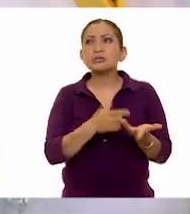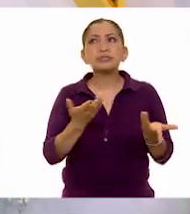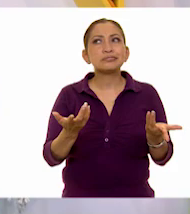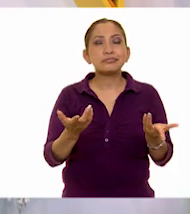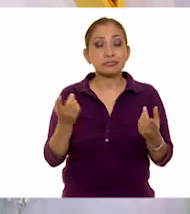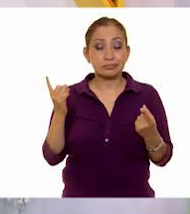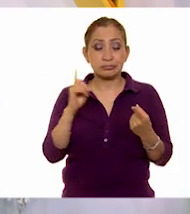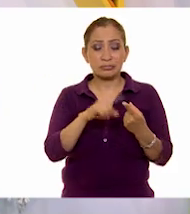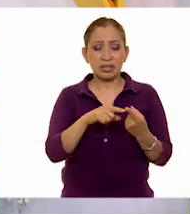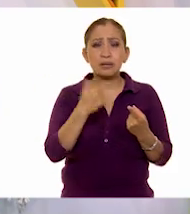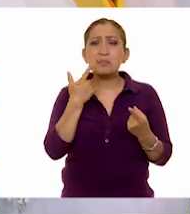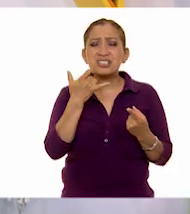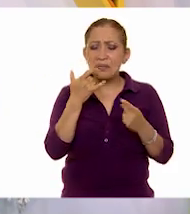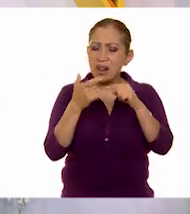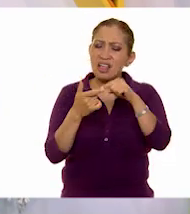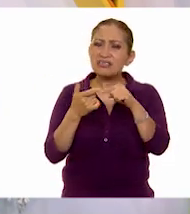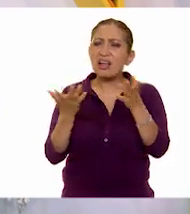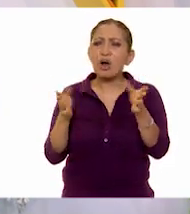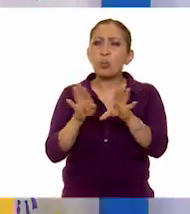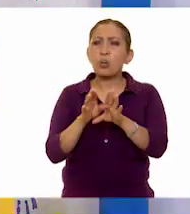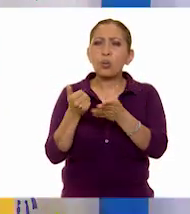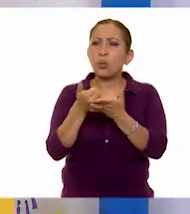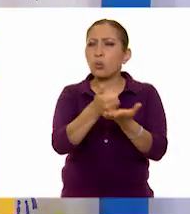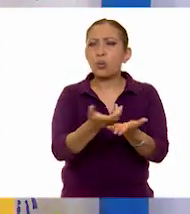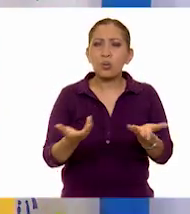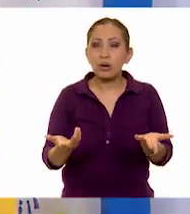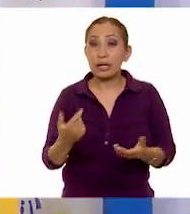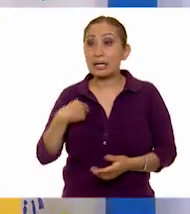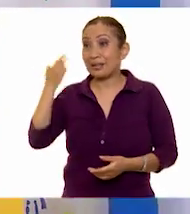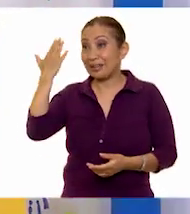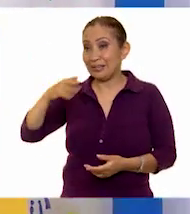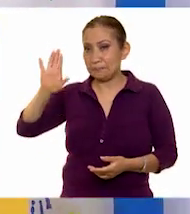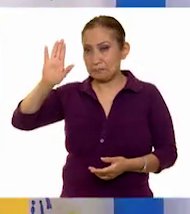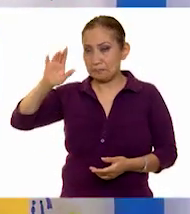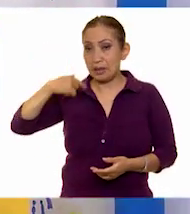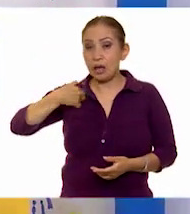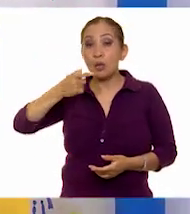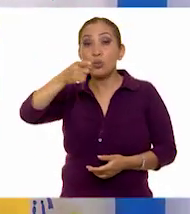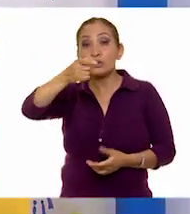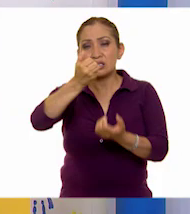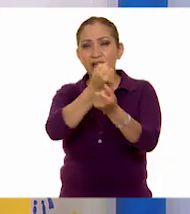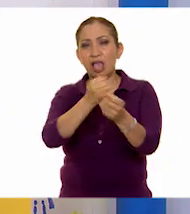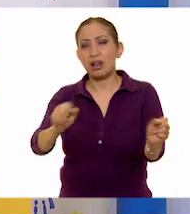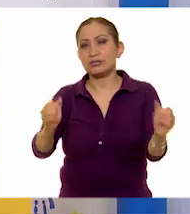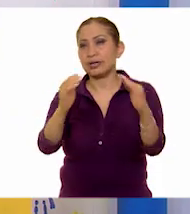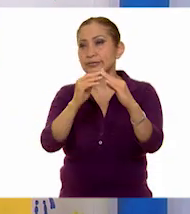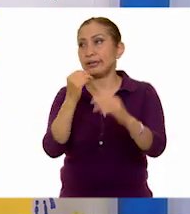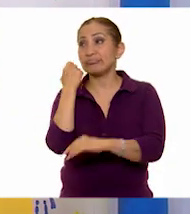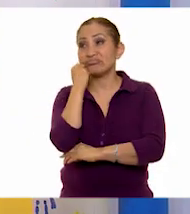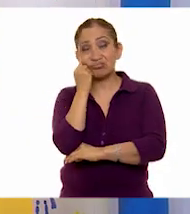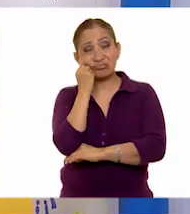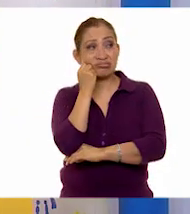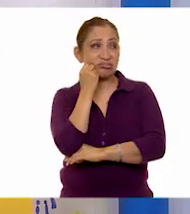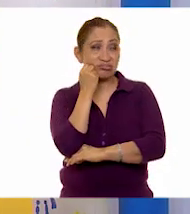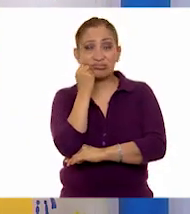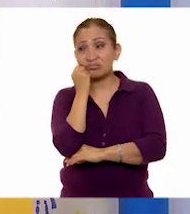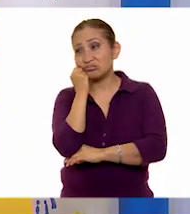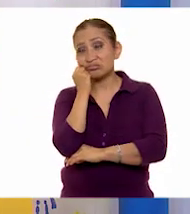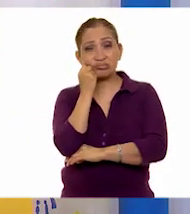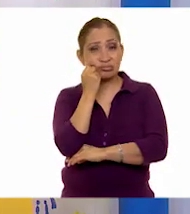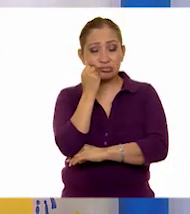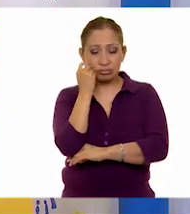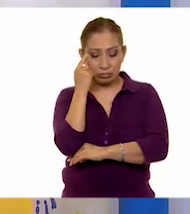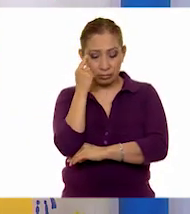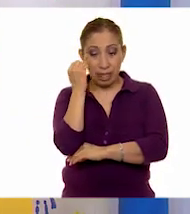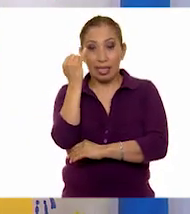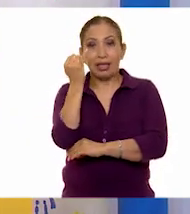que ver la perseverancia? Yo sé. Estaban aburridos en su casa y decidieron poner